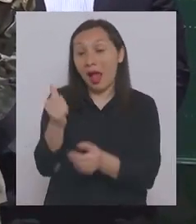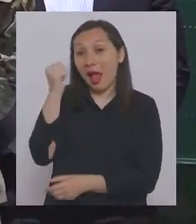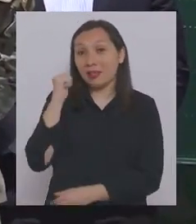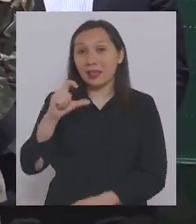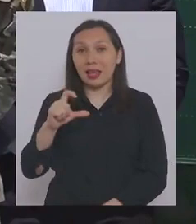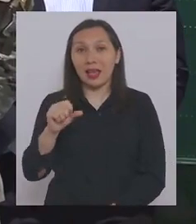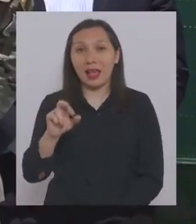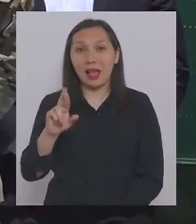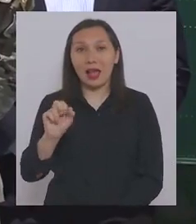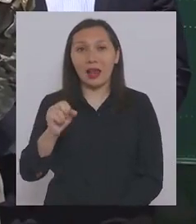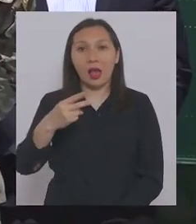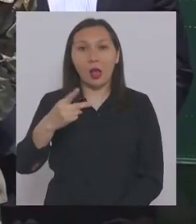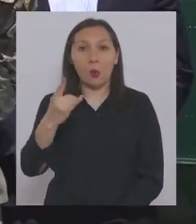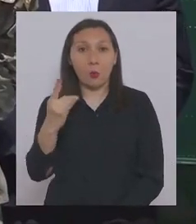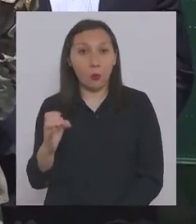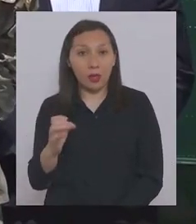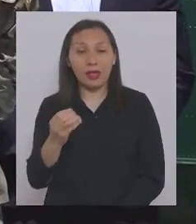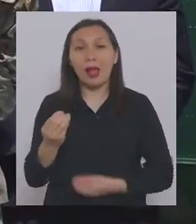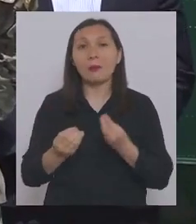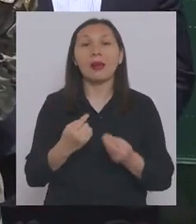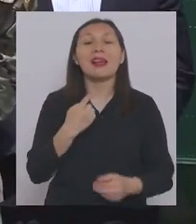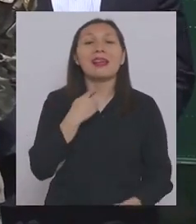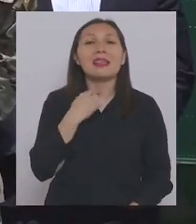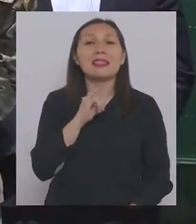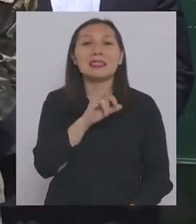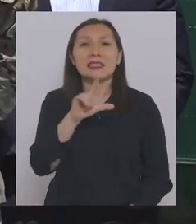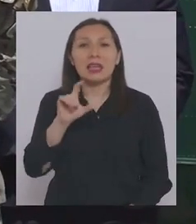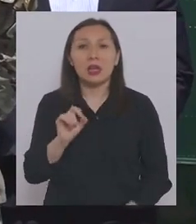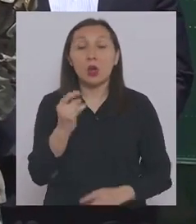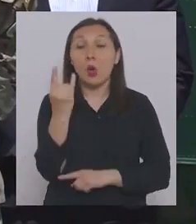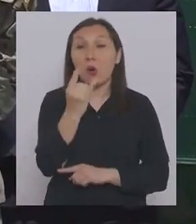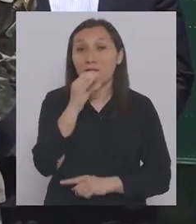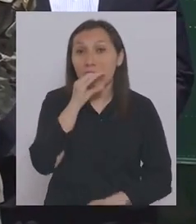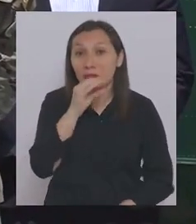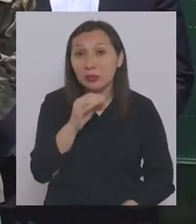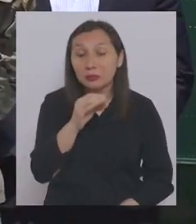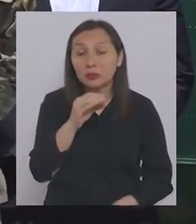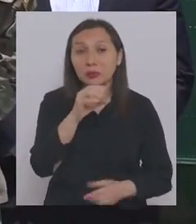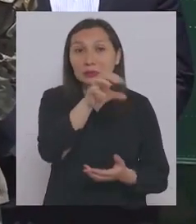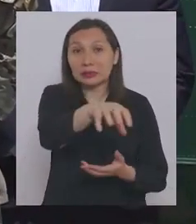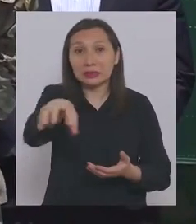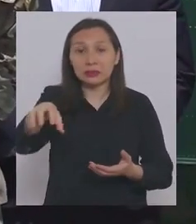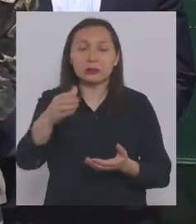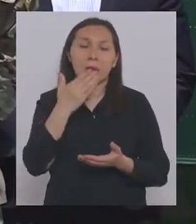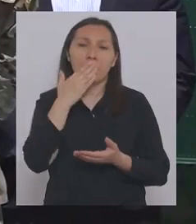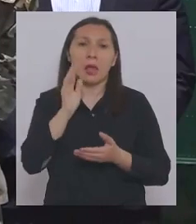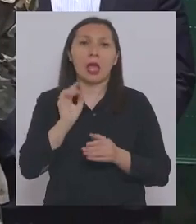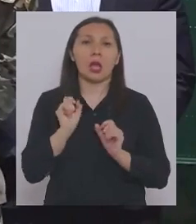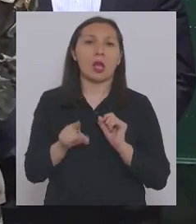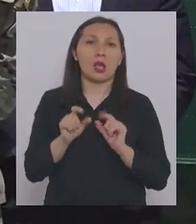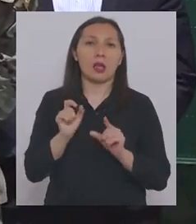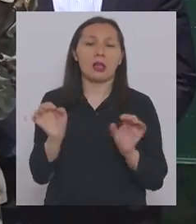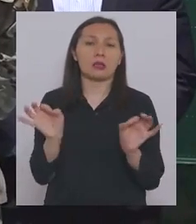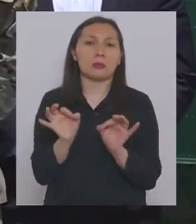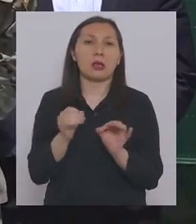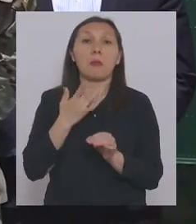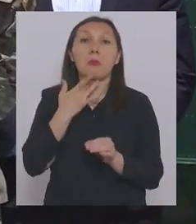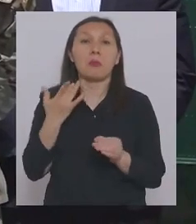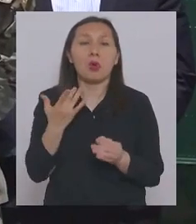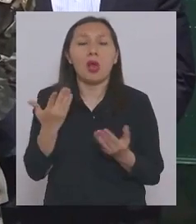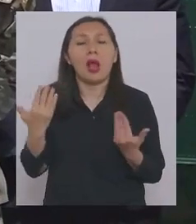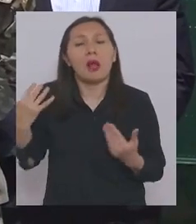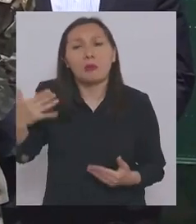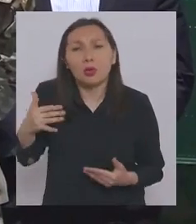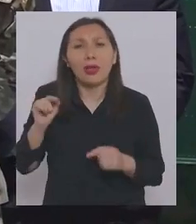Carahue, lo que ocurrió en Quilleco, lo que ocurrió en la Universidad de Concepción, es el mejor argumento de por qué es